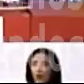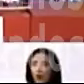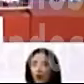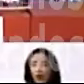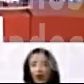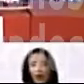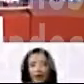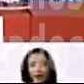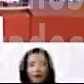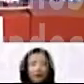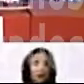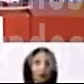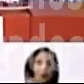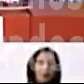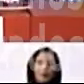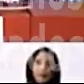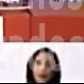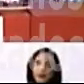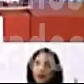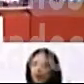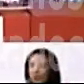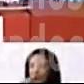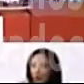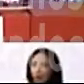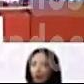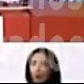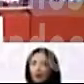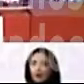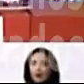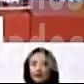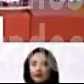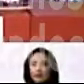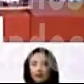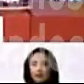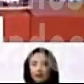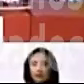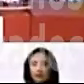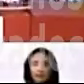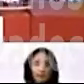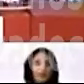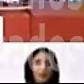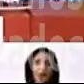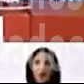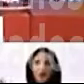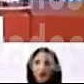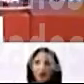no abre la boca. La jerarquía eclesiástica. Fe de cámara.